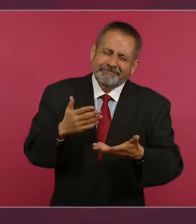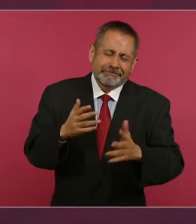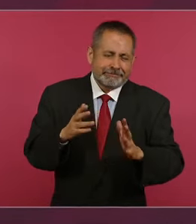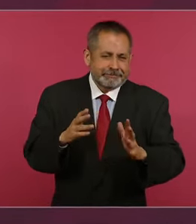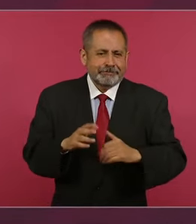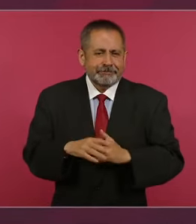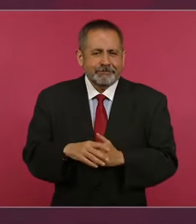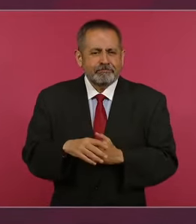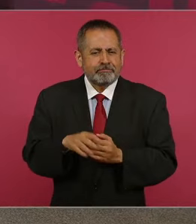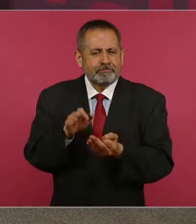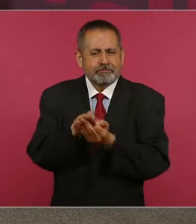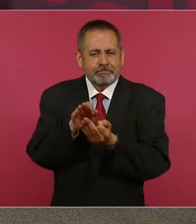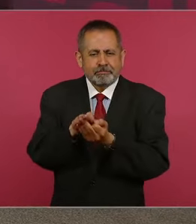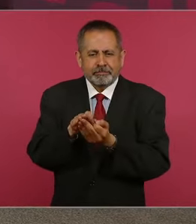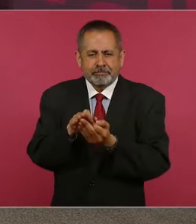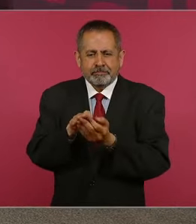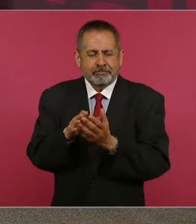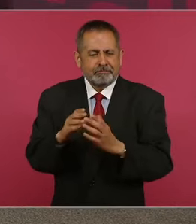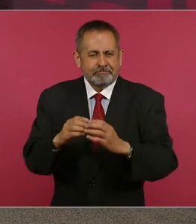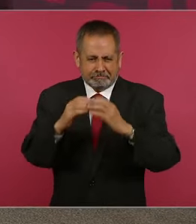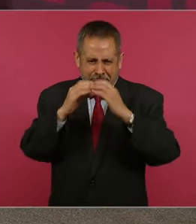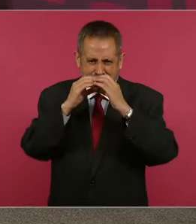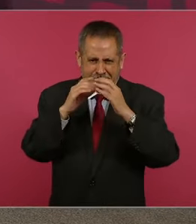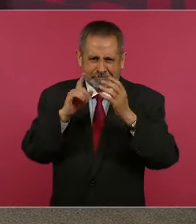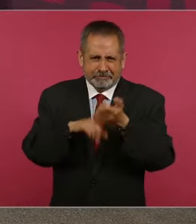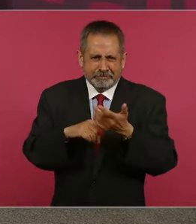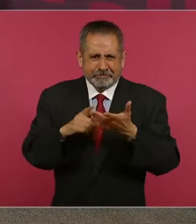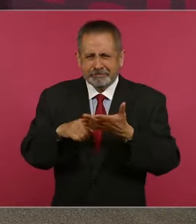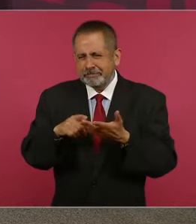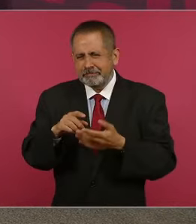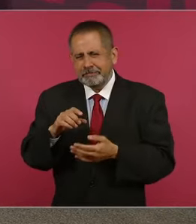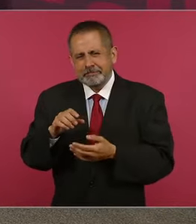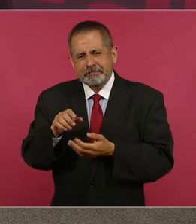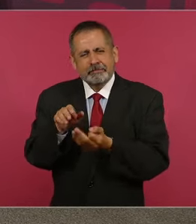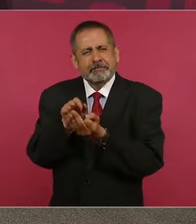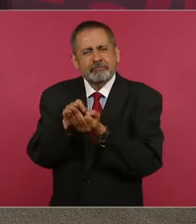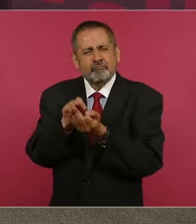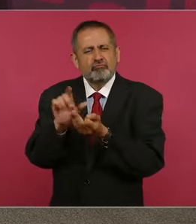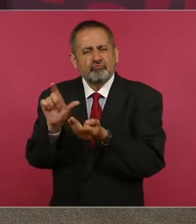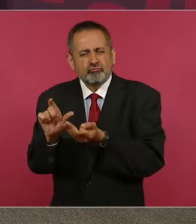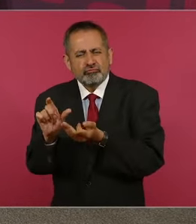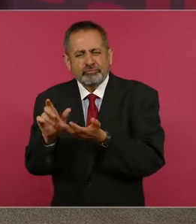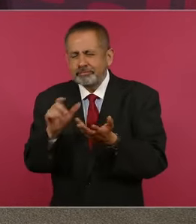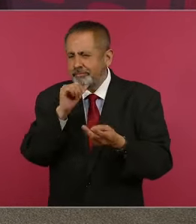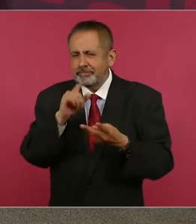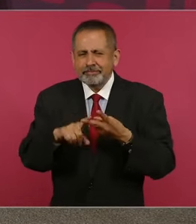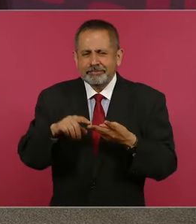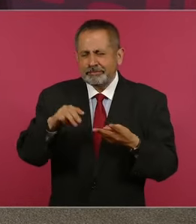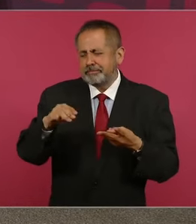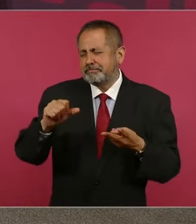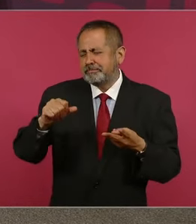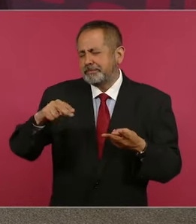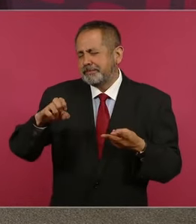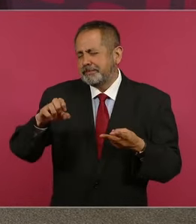ni la torta de tamal, ni nada de eso, ni el chanchamito, ni la manea,